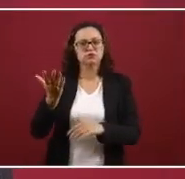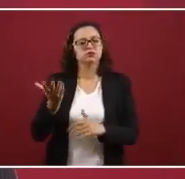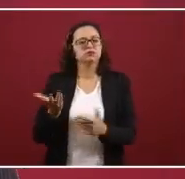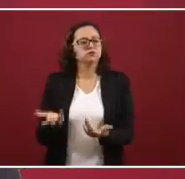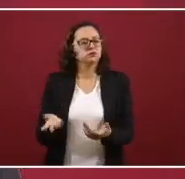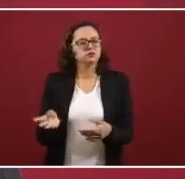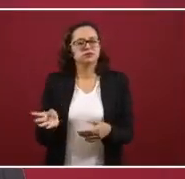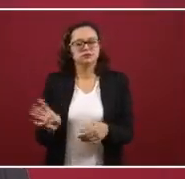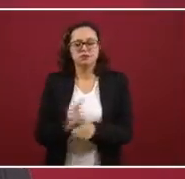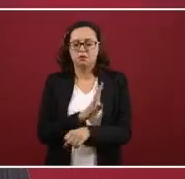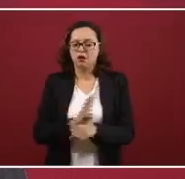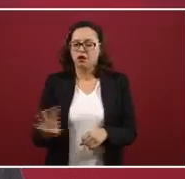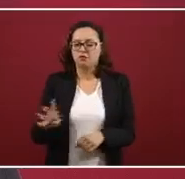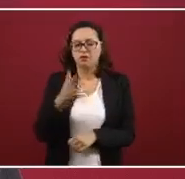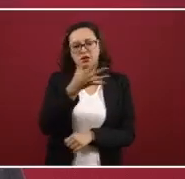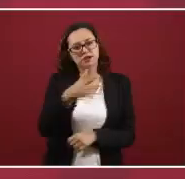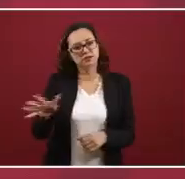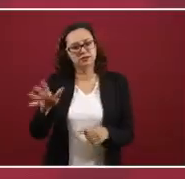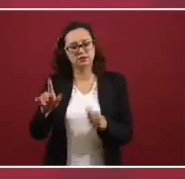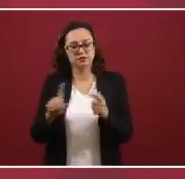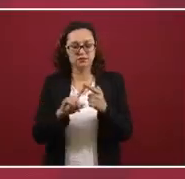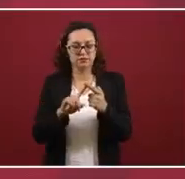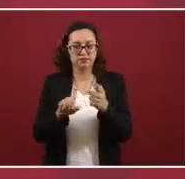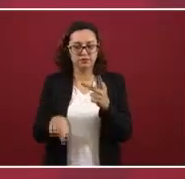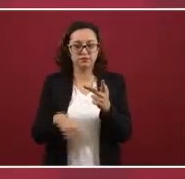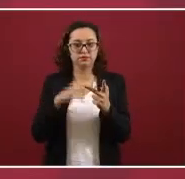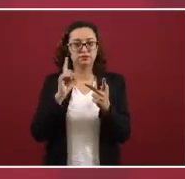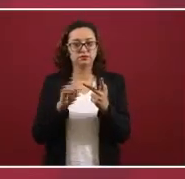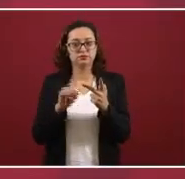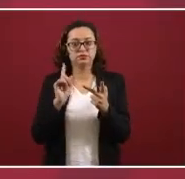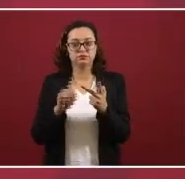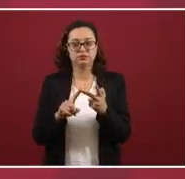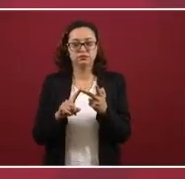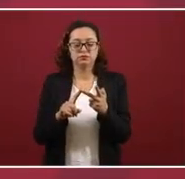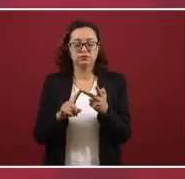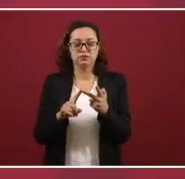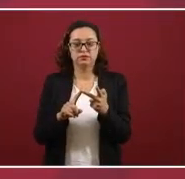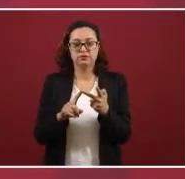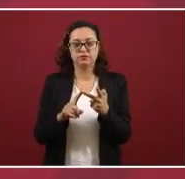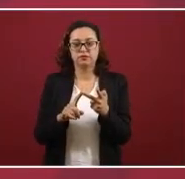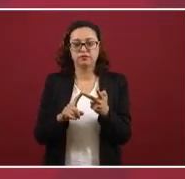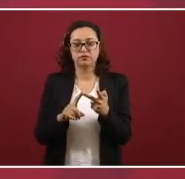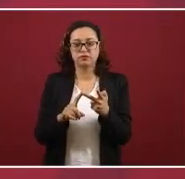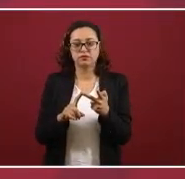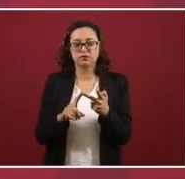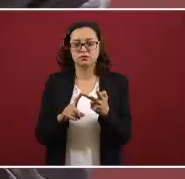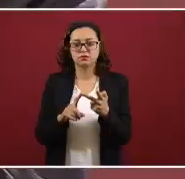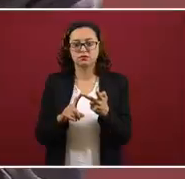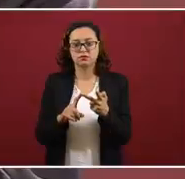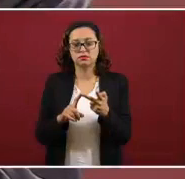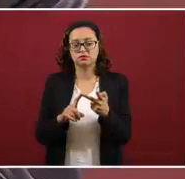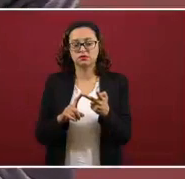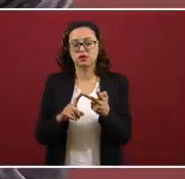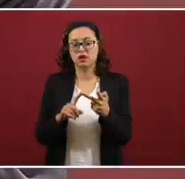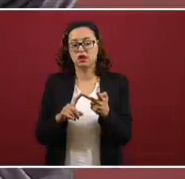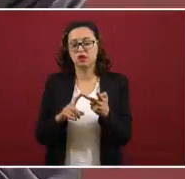los beneficios en general. Y lo otro son las demandas más